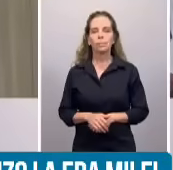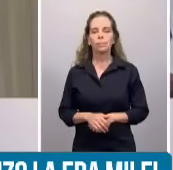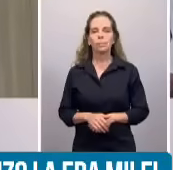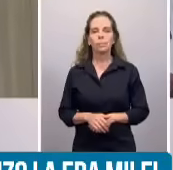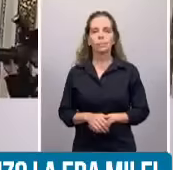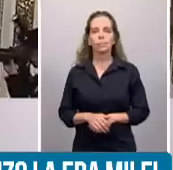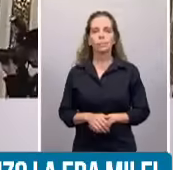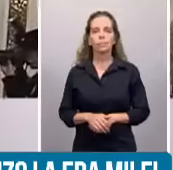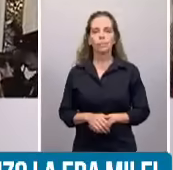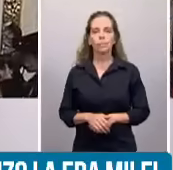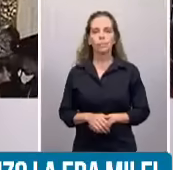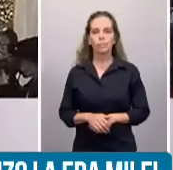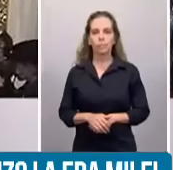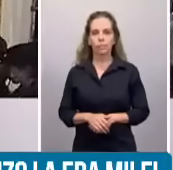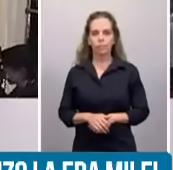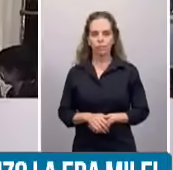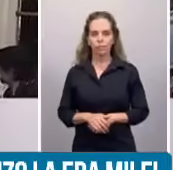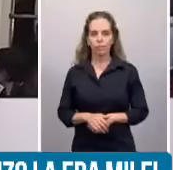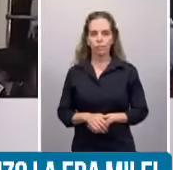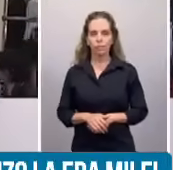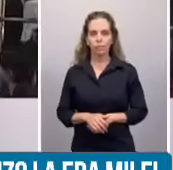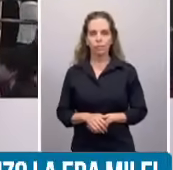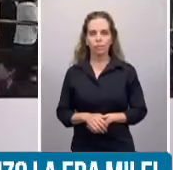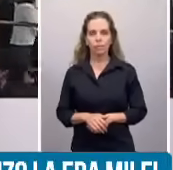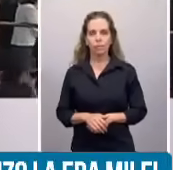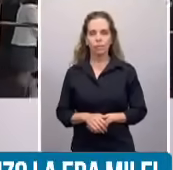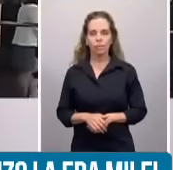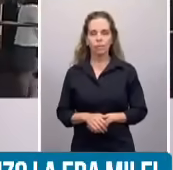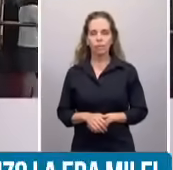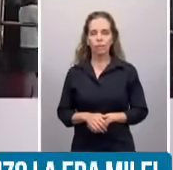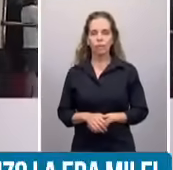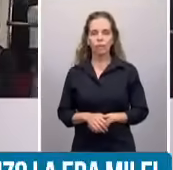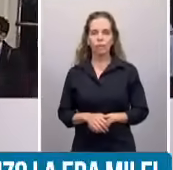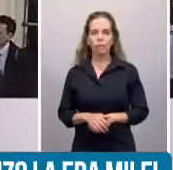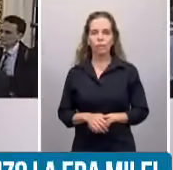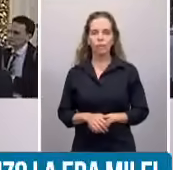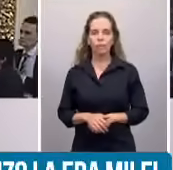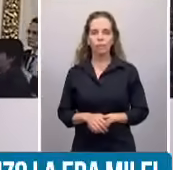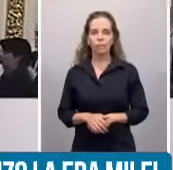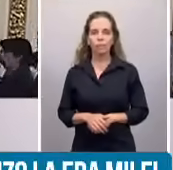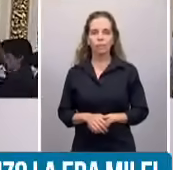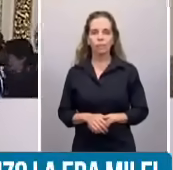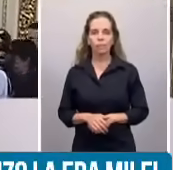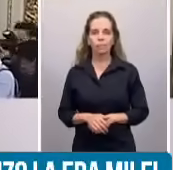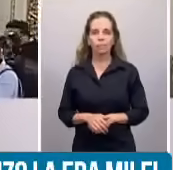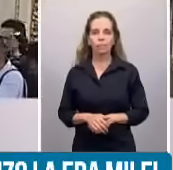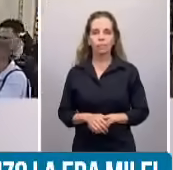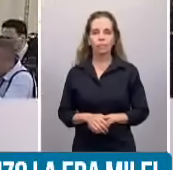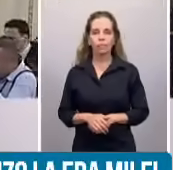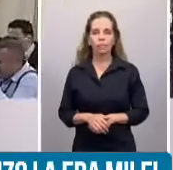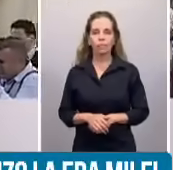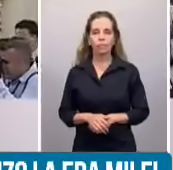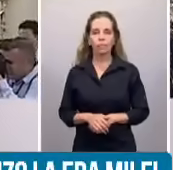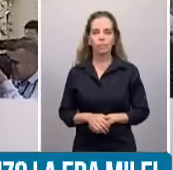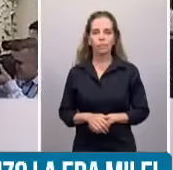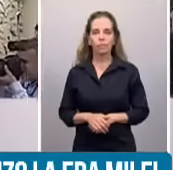jefes de Estado invitados para la asunción de Javier Milei. ¿Qué significa esto, Diego? Bueno, esto es toda